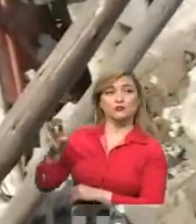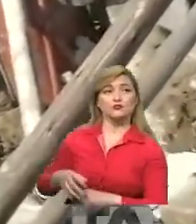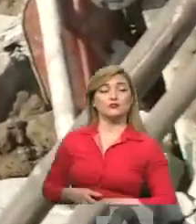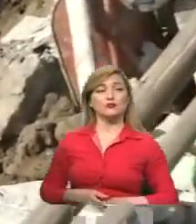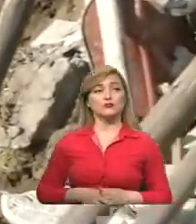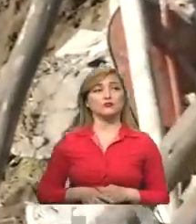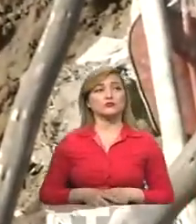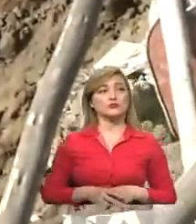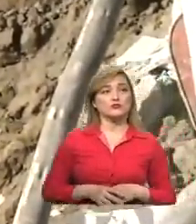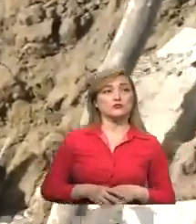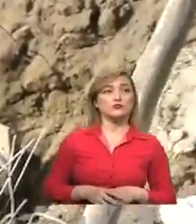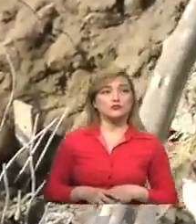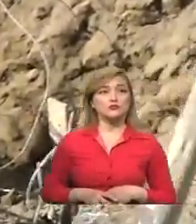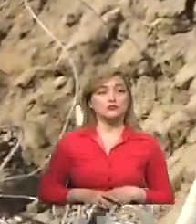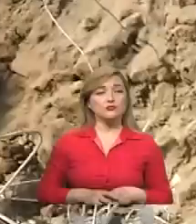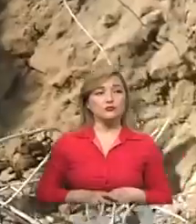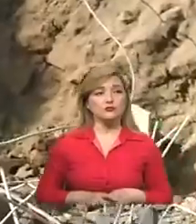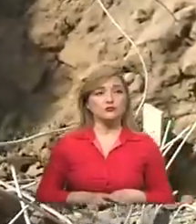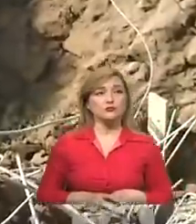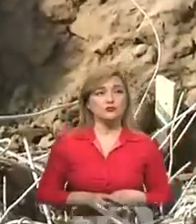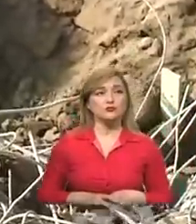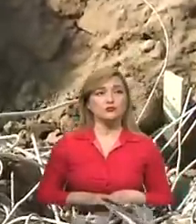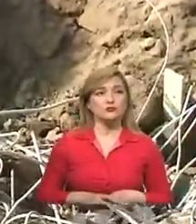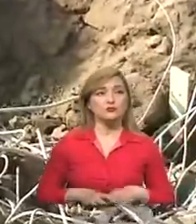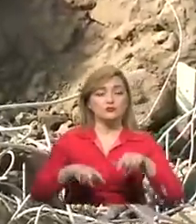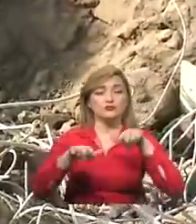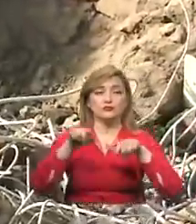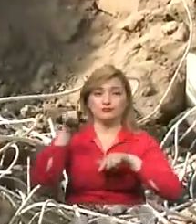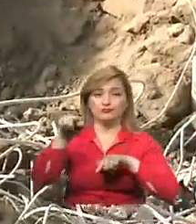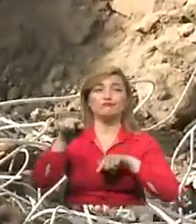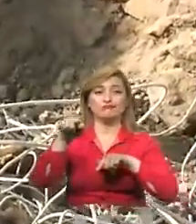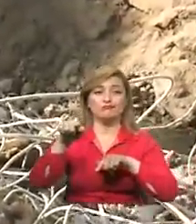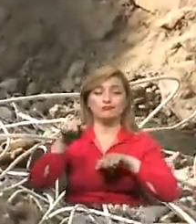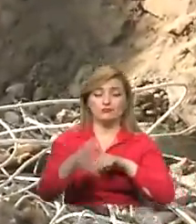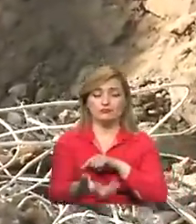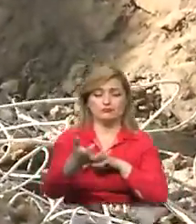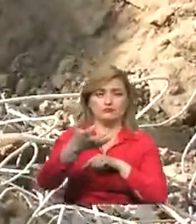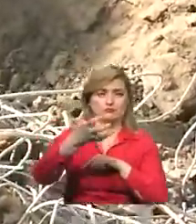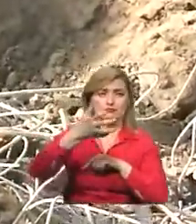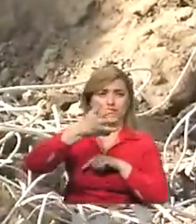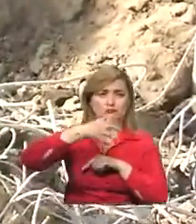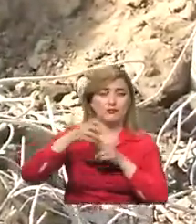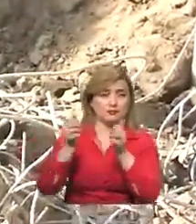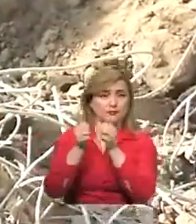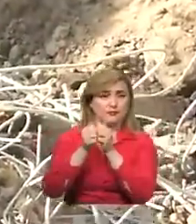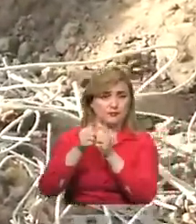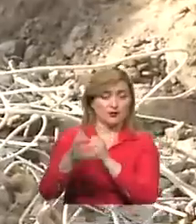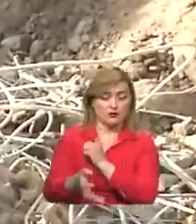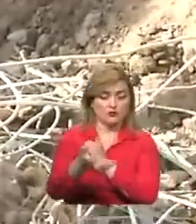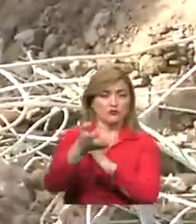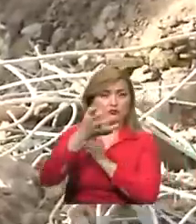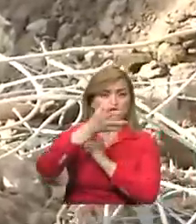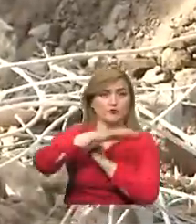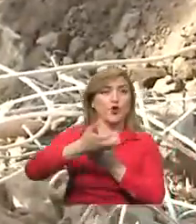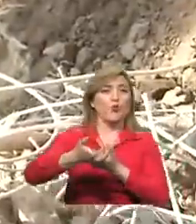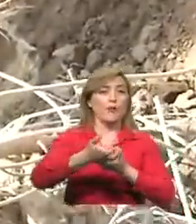cámara dónde precisamente fue el sitio donde se realizó la excavación, en donde el cuerpo de bomberos, la unidad de